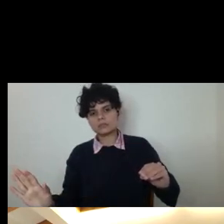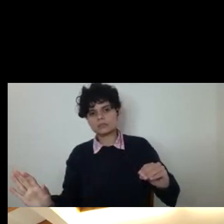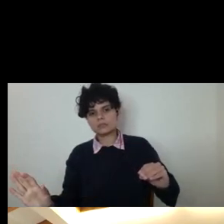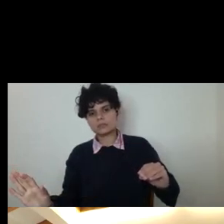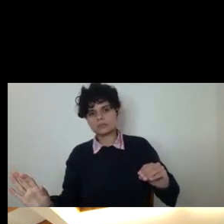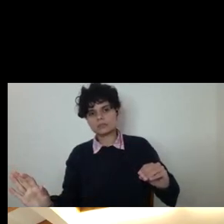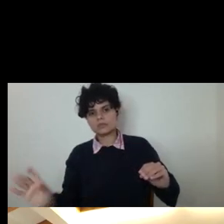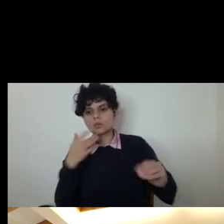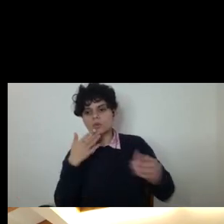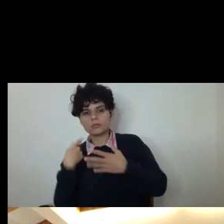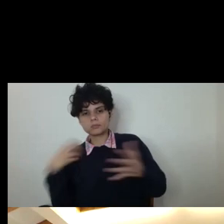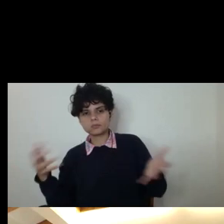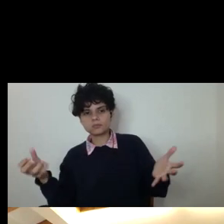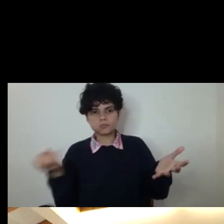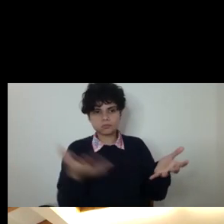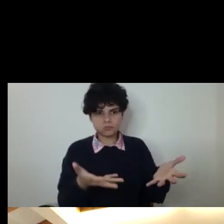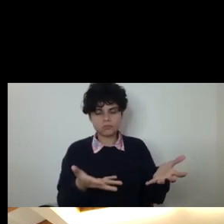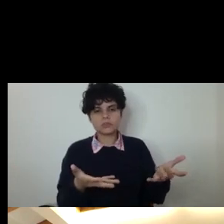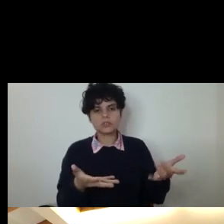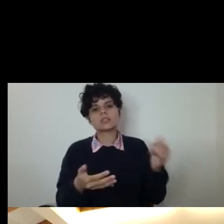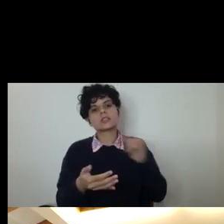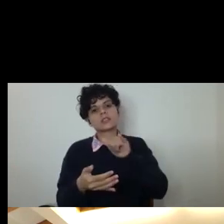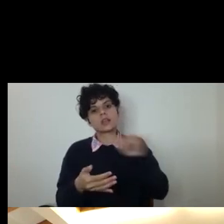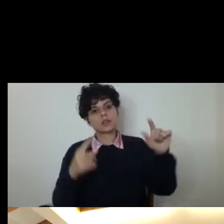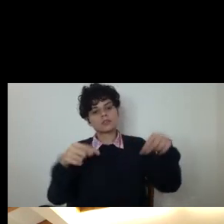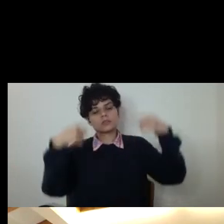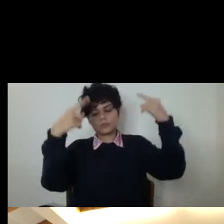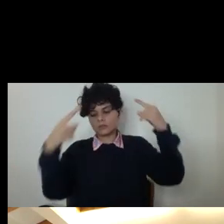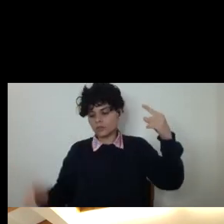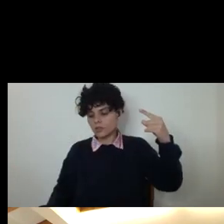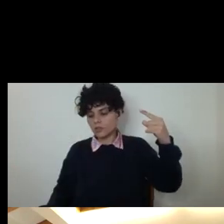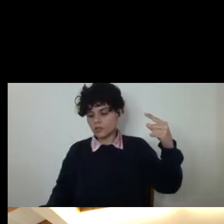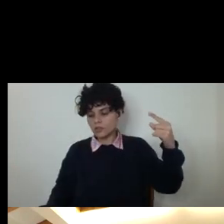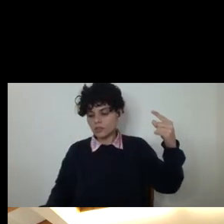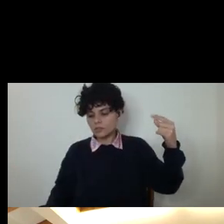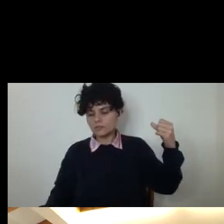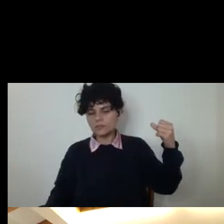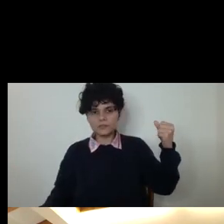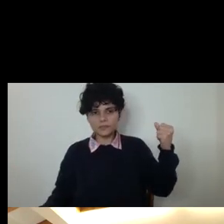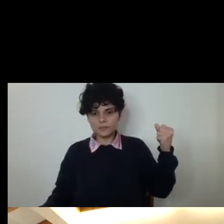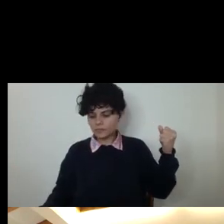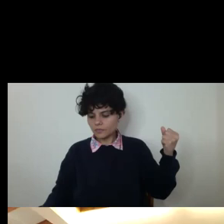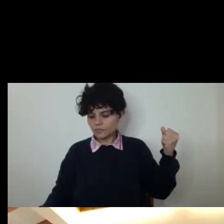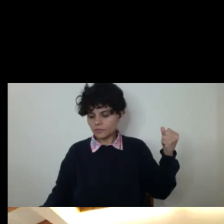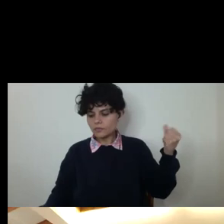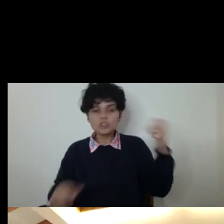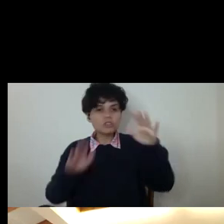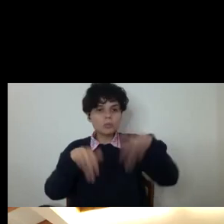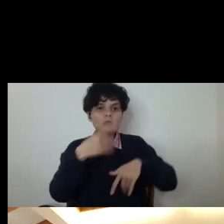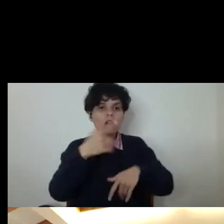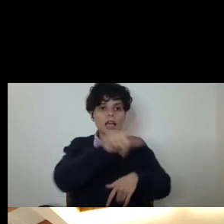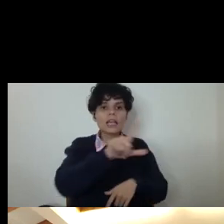cuando en la rebanada hemos inhibido los canales receptores de ranodina. Y lo mismo pasa con la LTD. Aquí